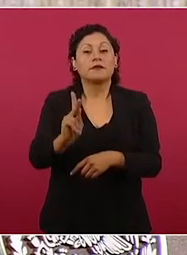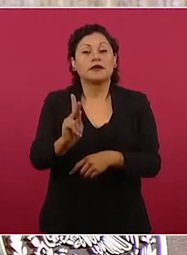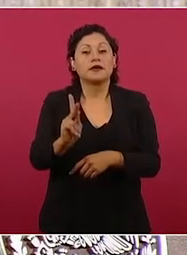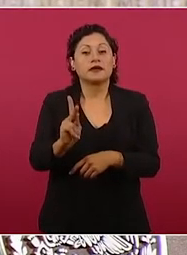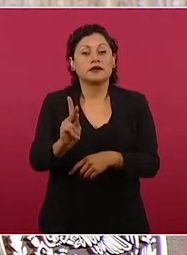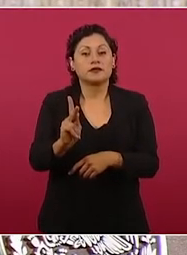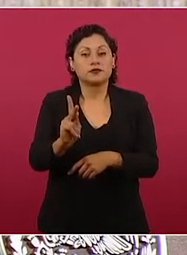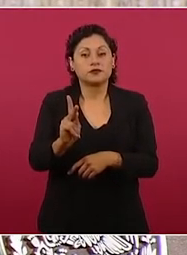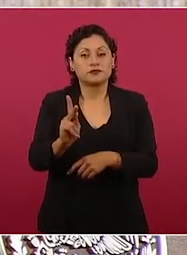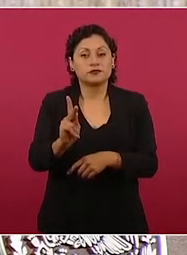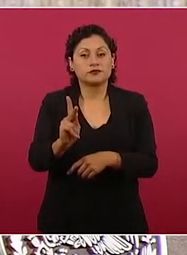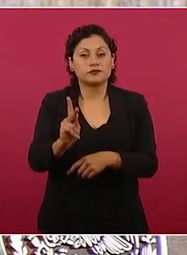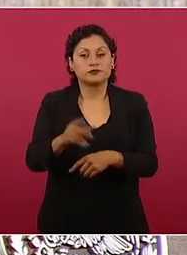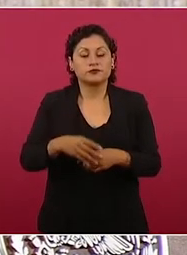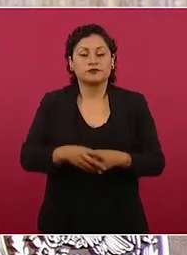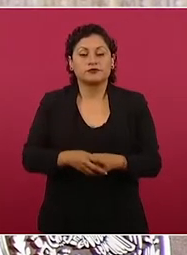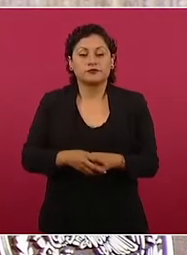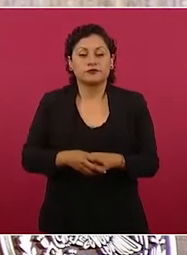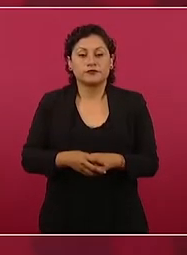recogió